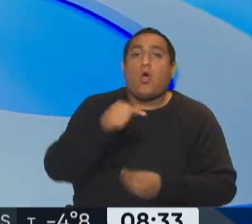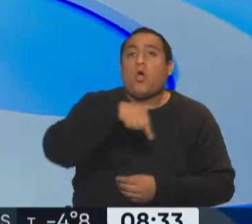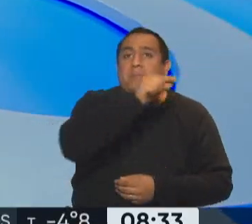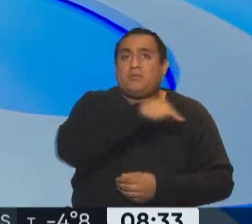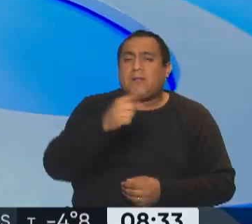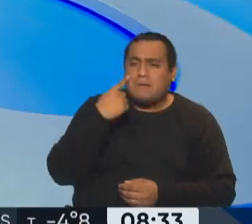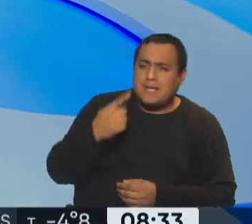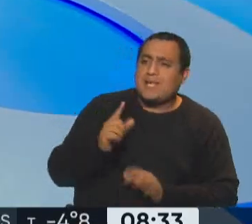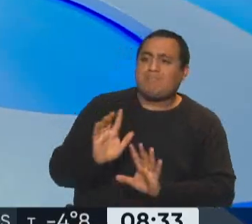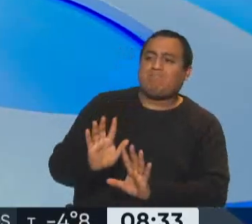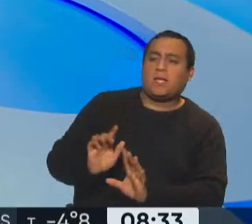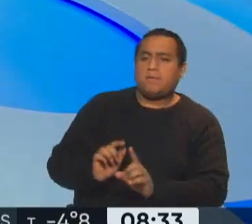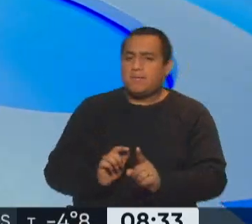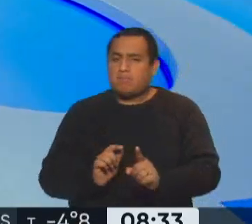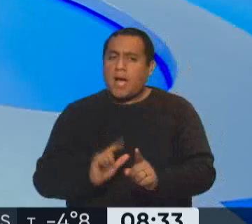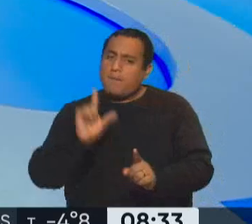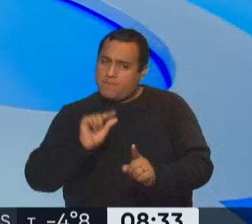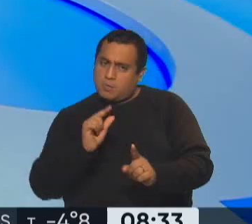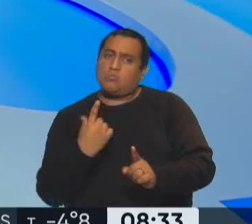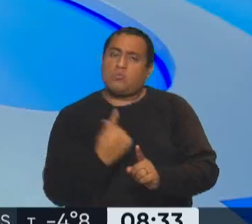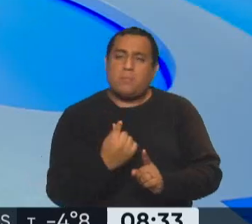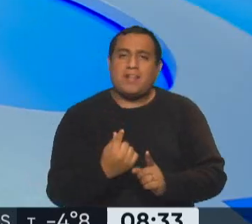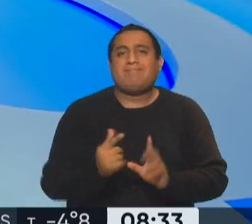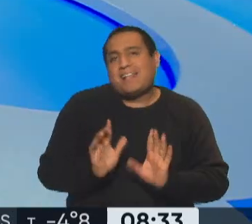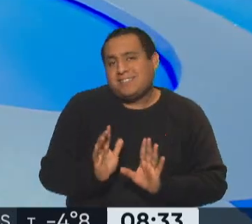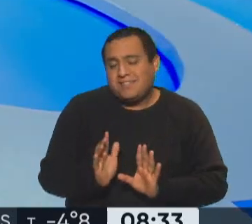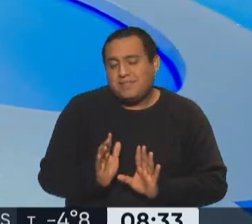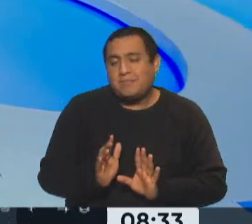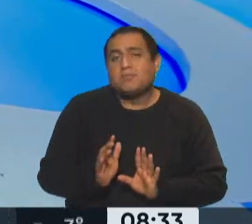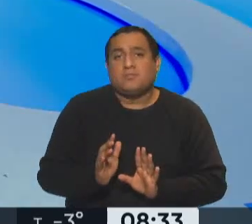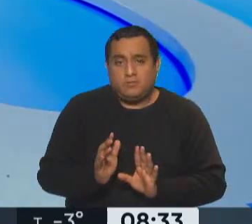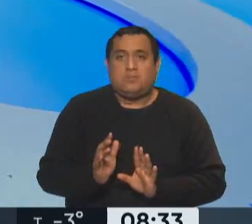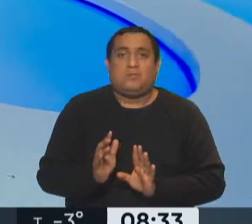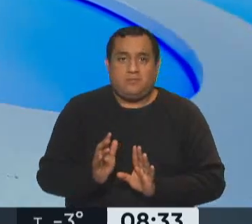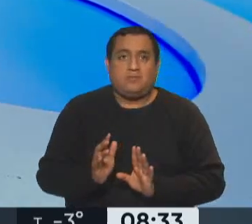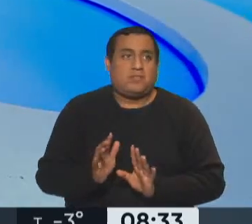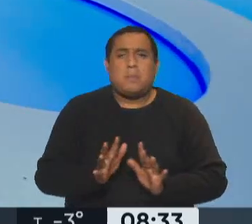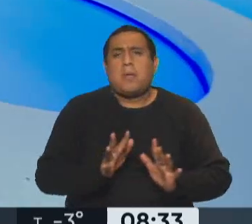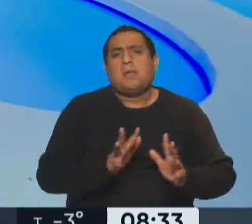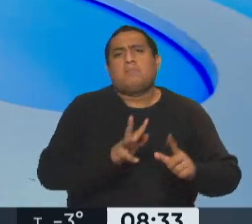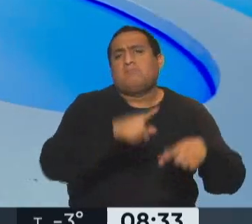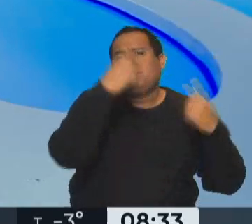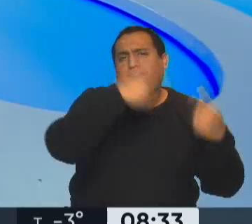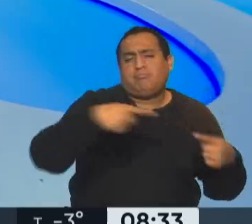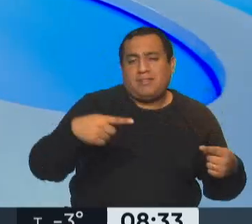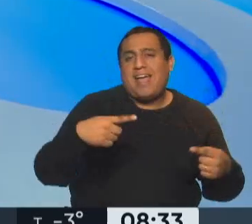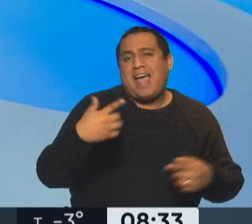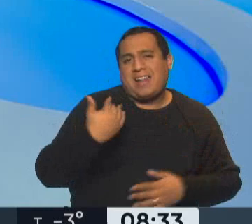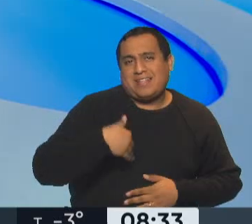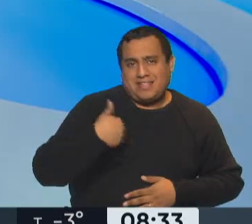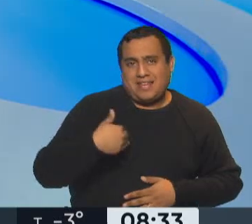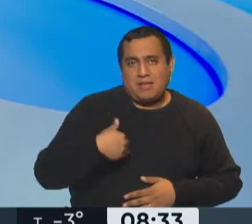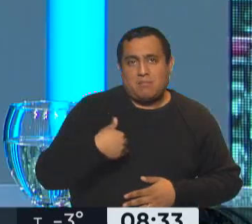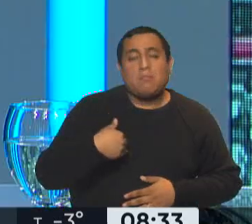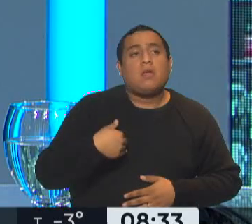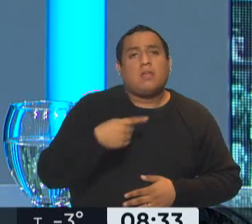Exactamente. Entonces, miremos estas puntas, ¿no? Tenemos una concentración de materias primas histórica en la Argentina, que hay que de